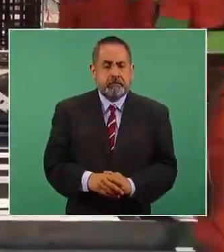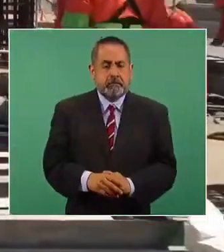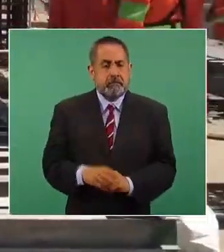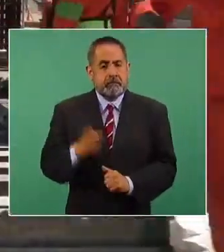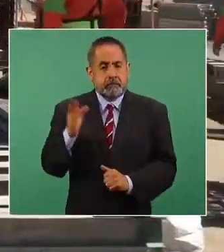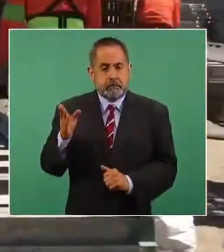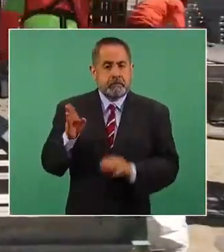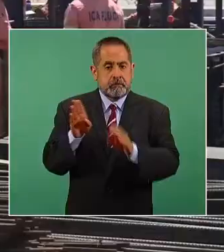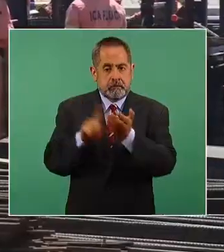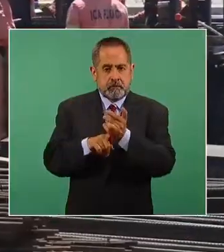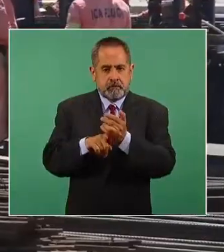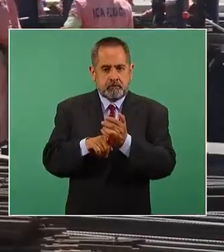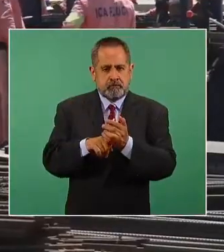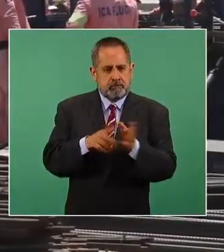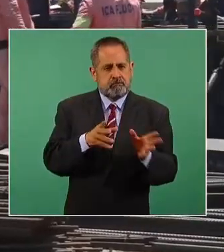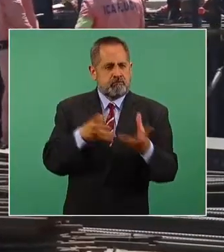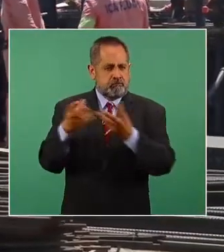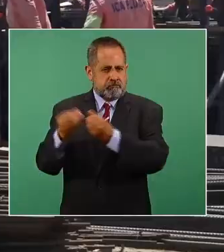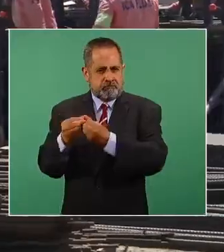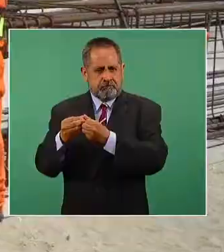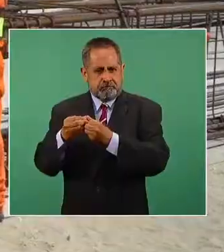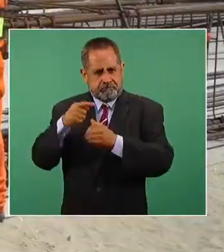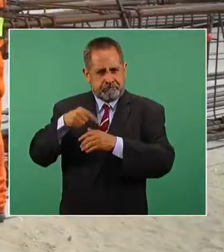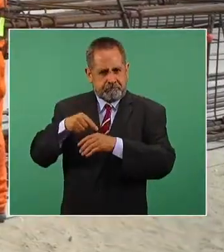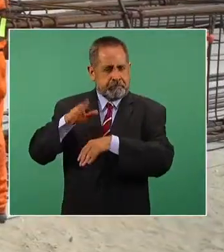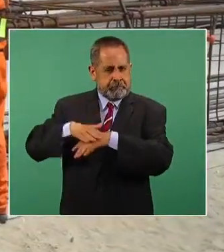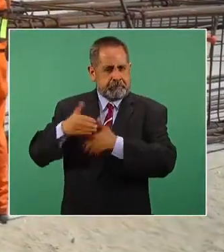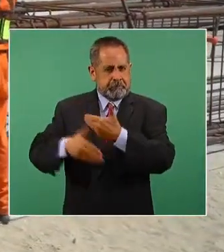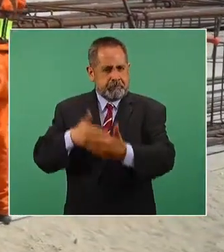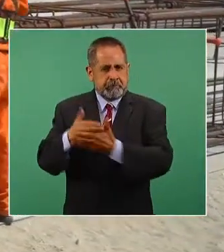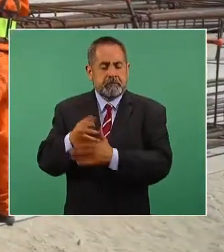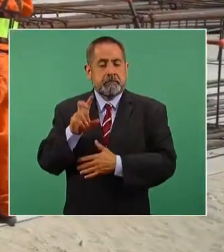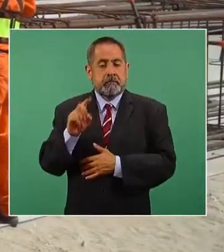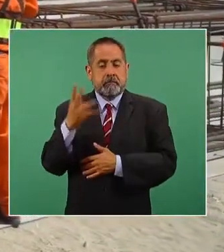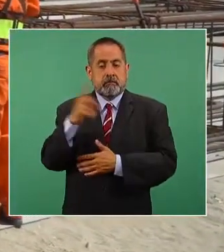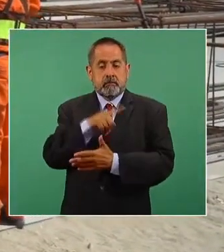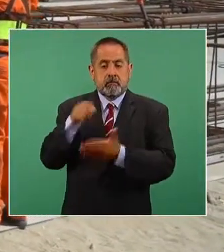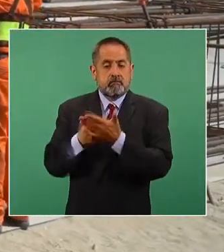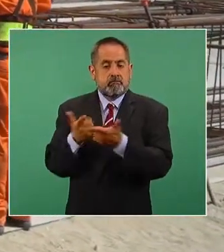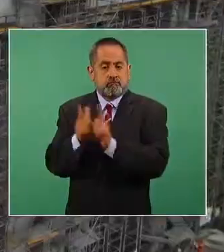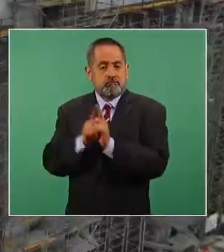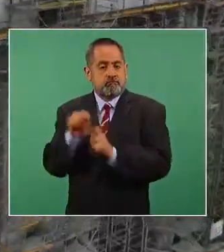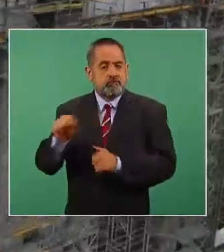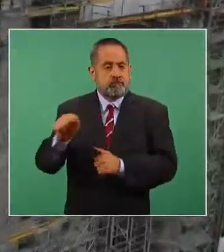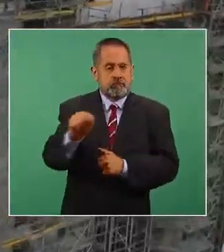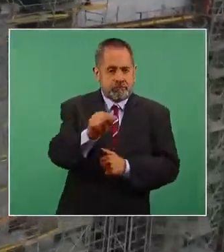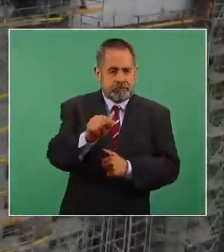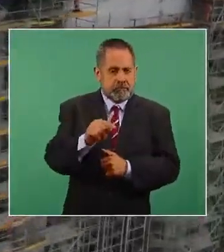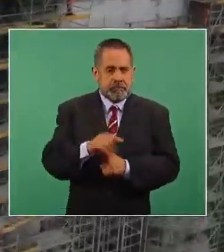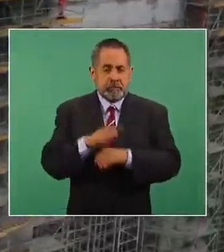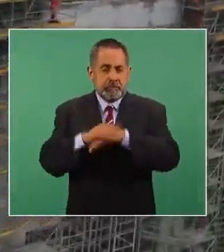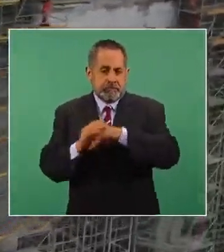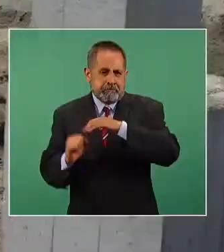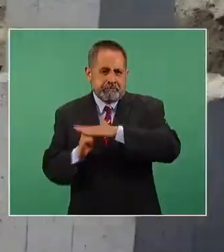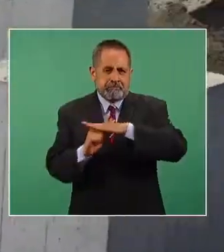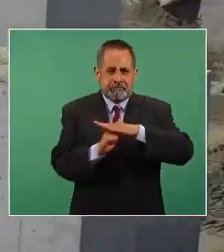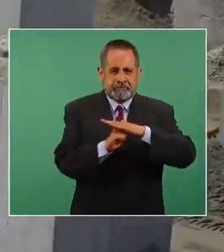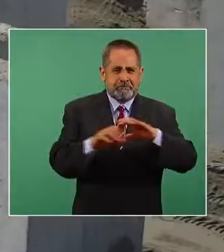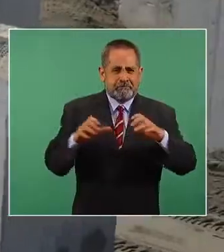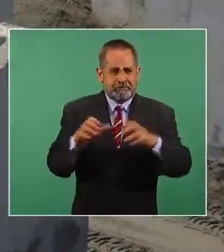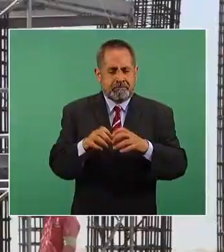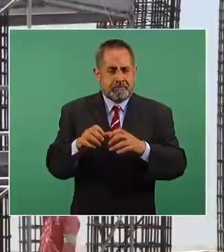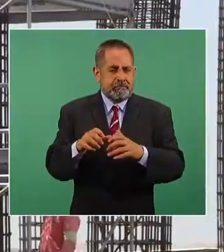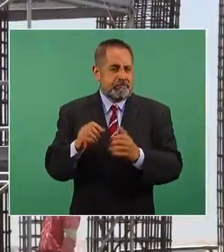las plantas combinada y de cotización retardada, se avanzan 34 frentes de trabajo, entre los que se encuentran superestructuras de tambores de coque,